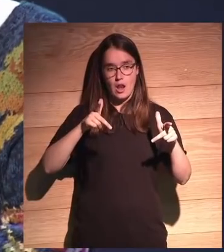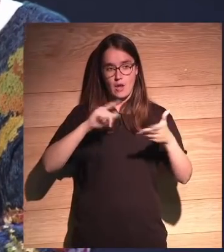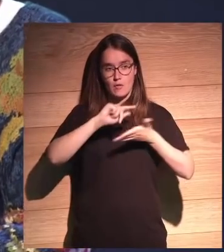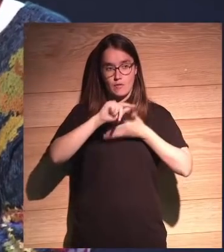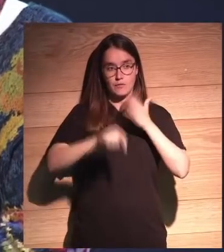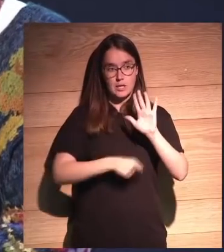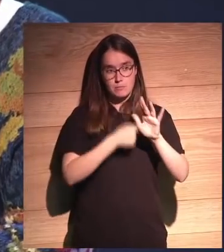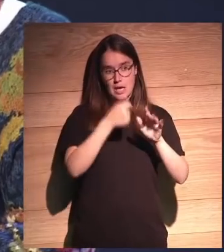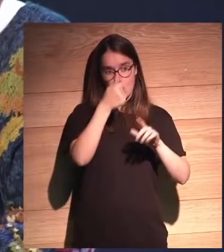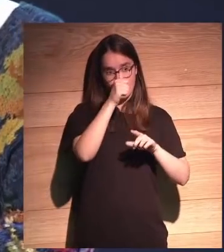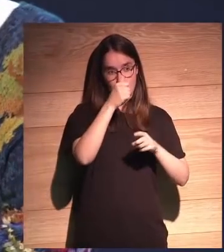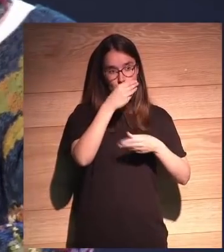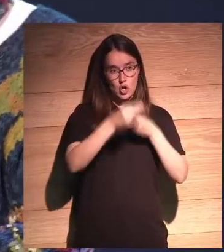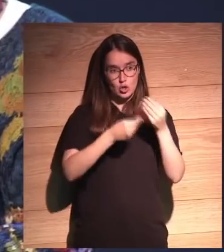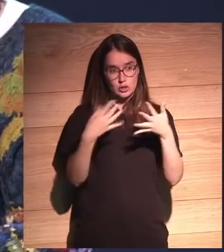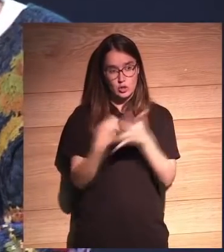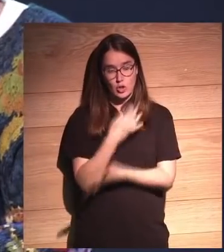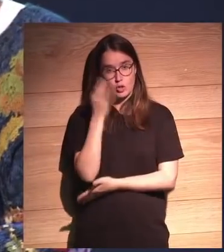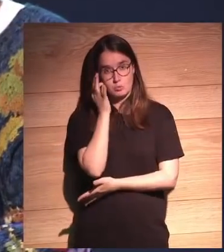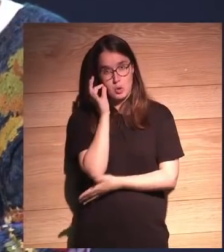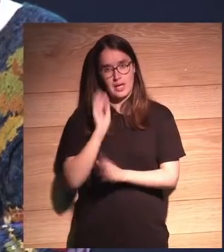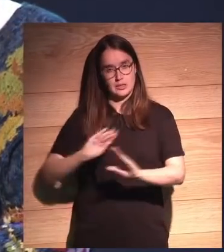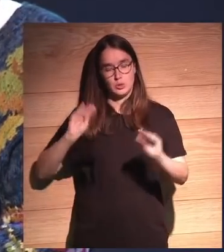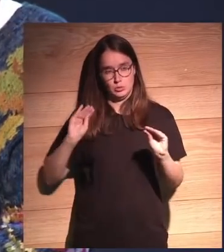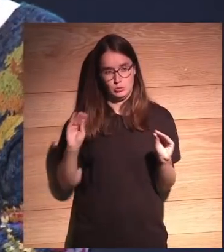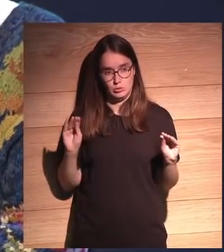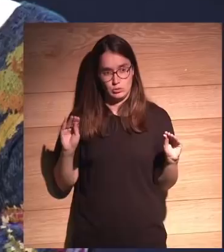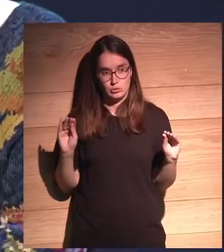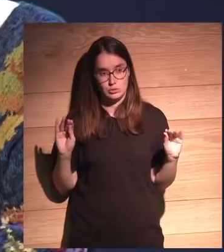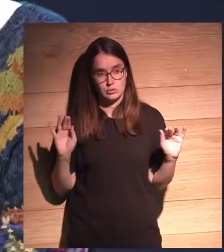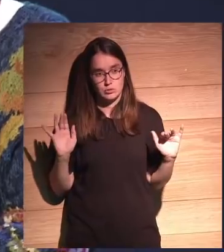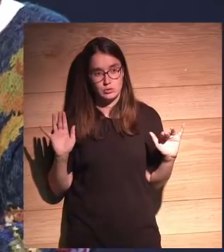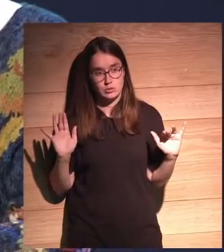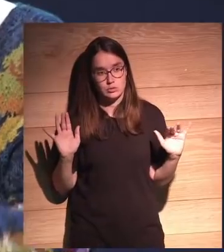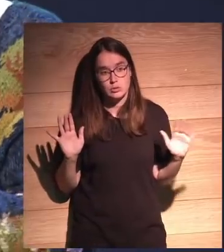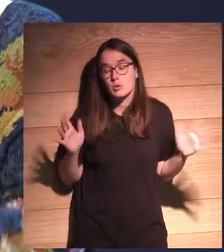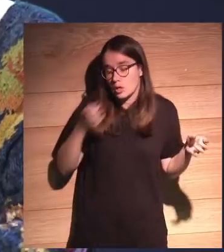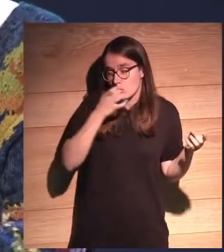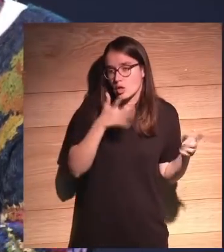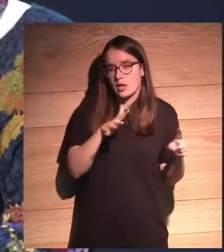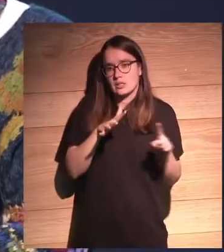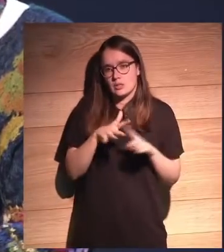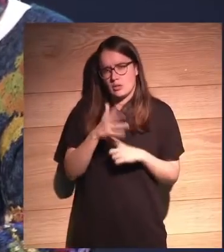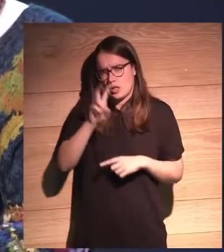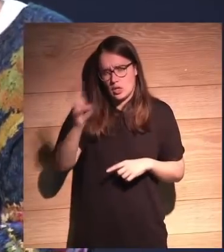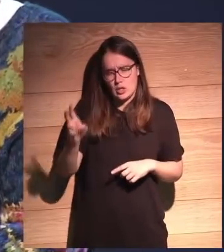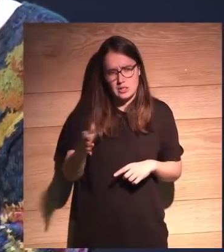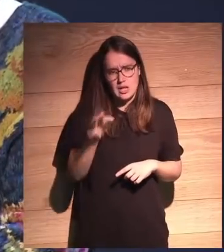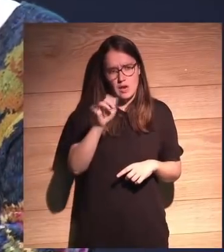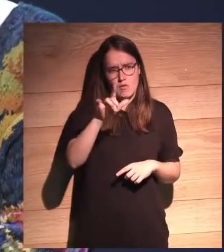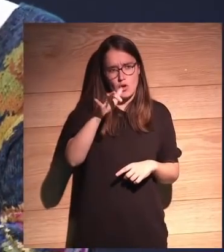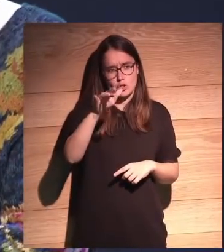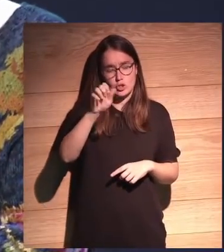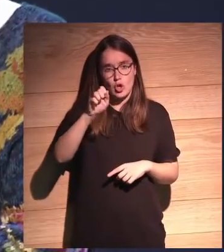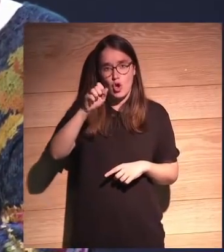por Renau, los hizo todos Manuela Ballester. Claro. Y bueno, hay casos más hay. Alfonso Ponce